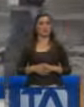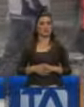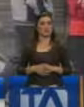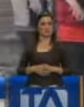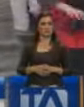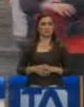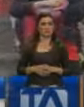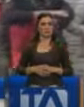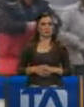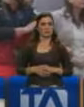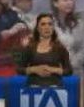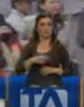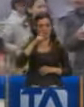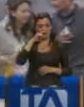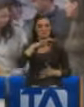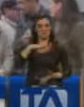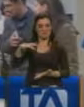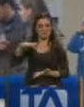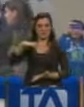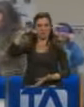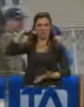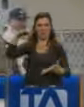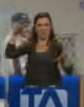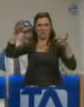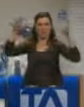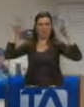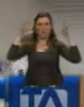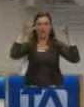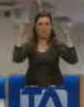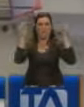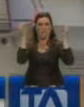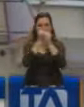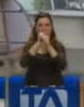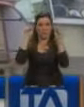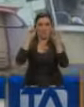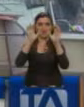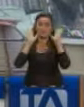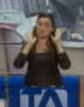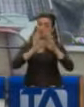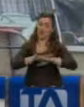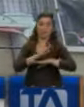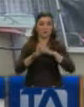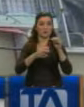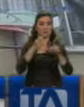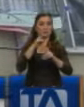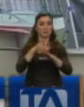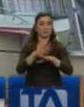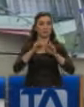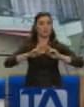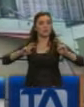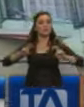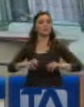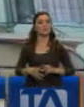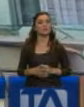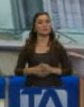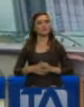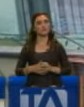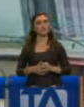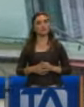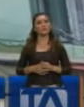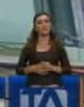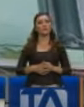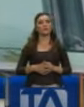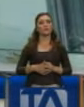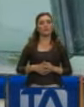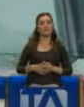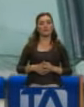explosión por acumulación de GLP, pero esperemos que hagan la inspección correspondiente y determinar cuál fue la causa real de la explosión. Por ejemplo, en esta parte de